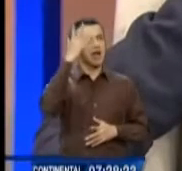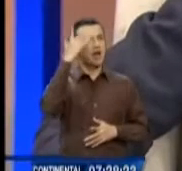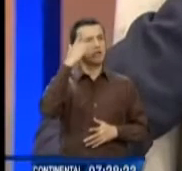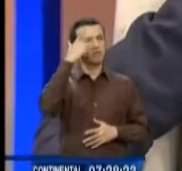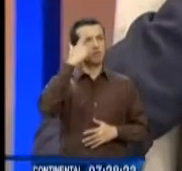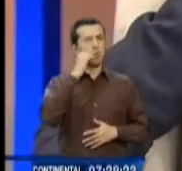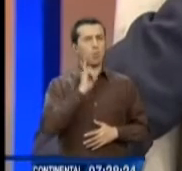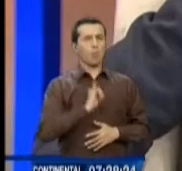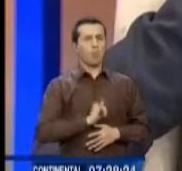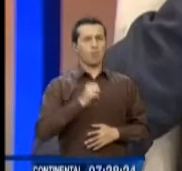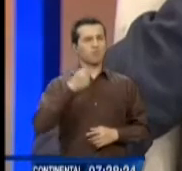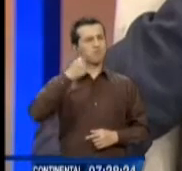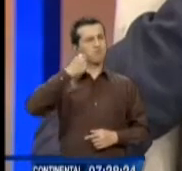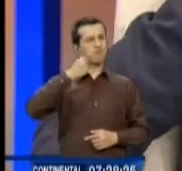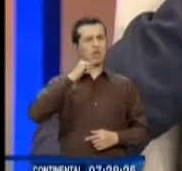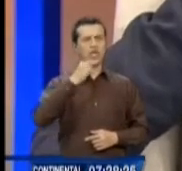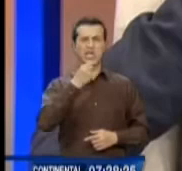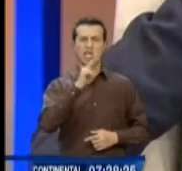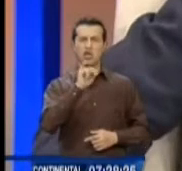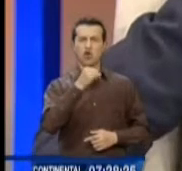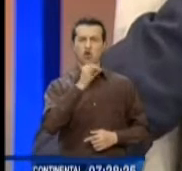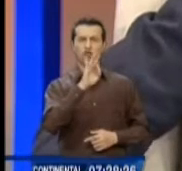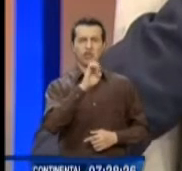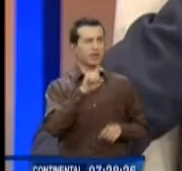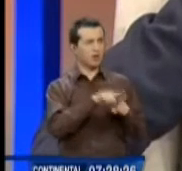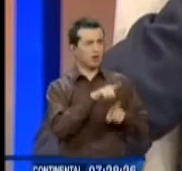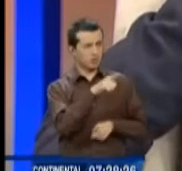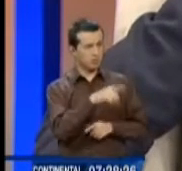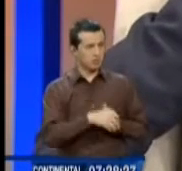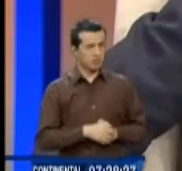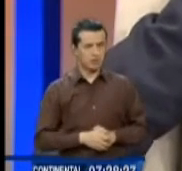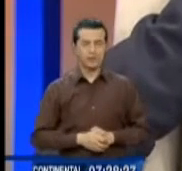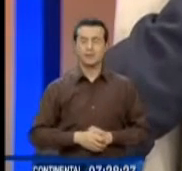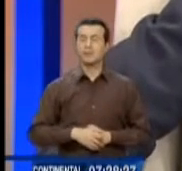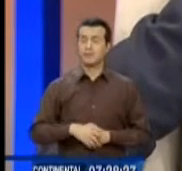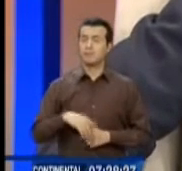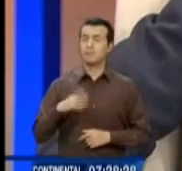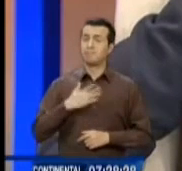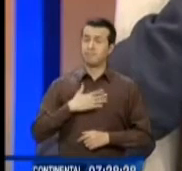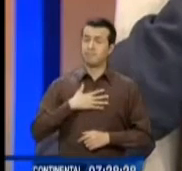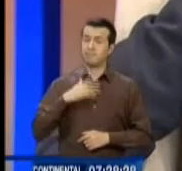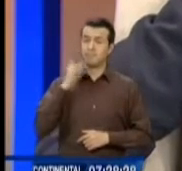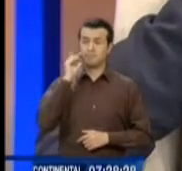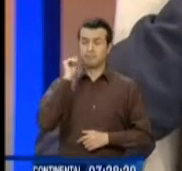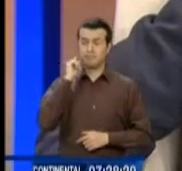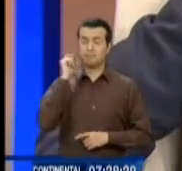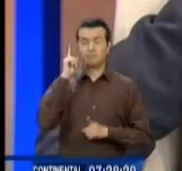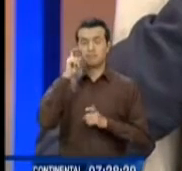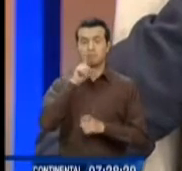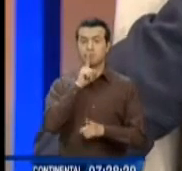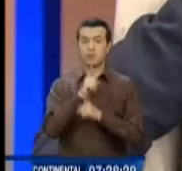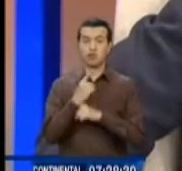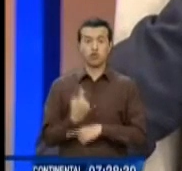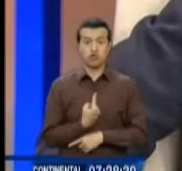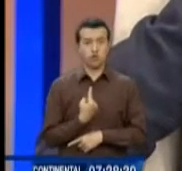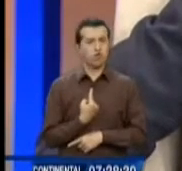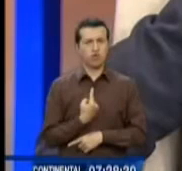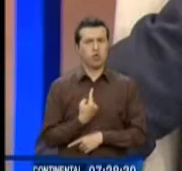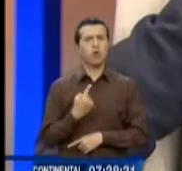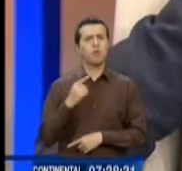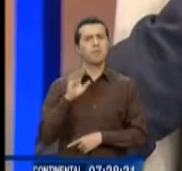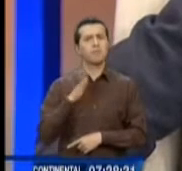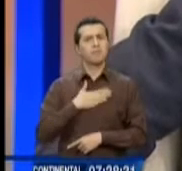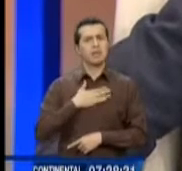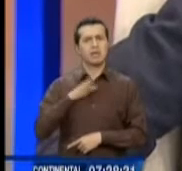No lo sé. Para nosotros fue muy linda la primera experiencia, fue muy dura. Digo nosotros porque esto lo hacemos con mi esposa, que es la productora